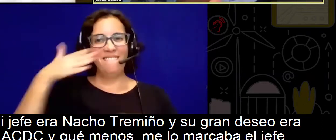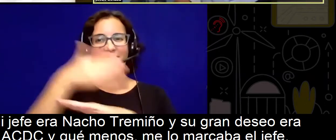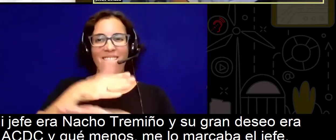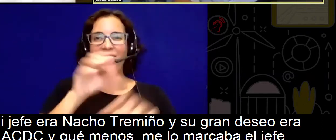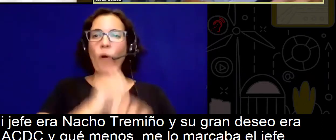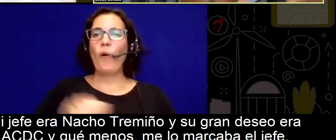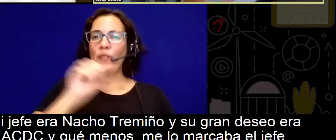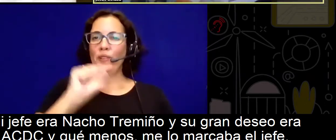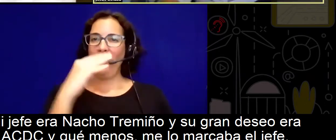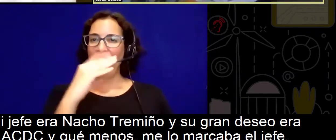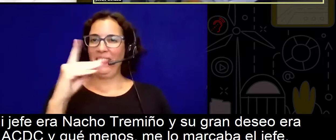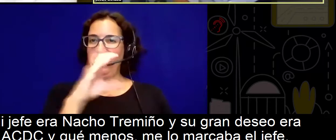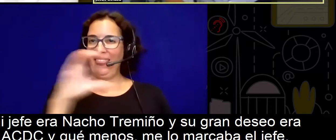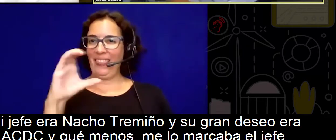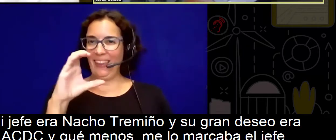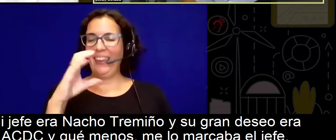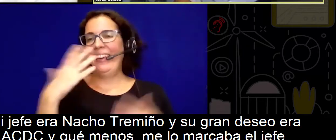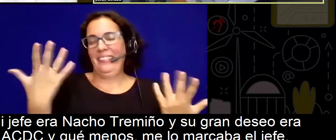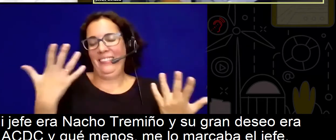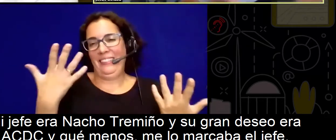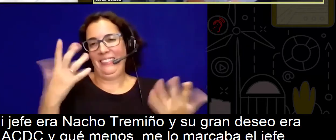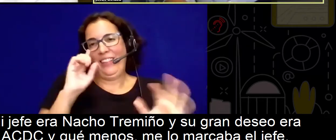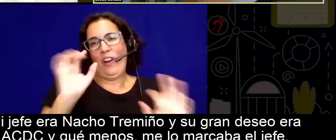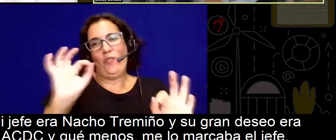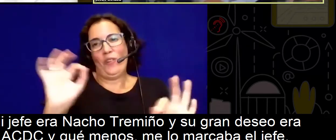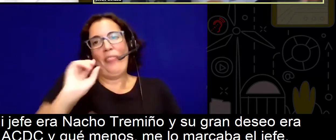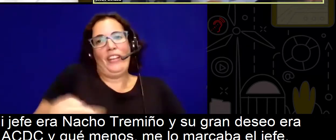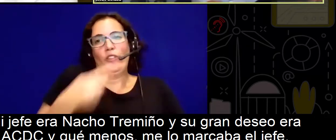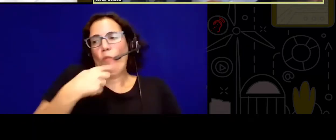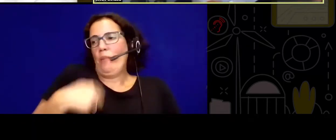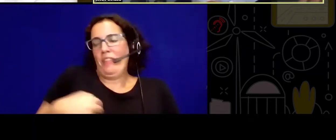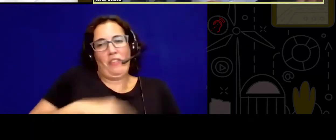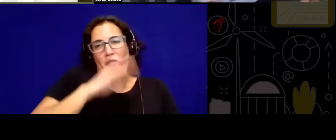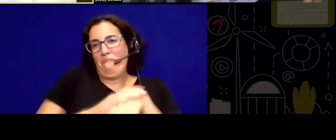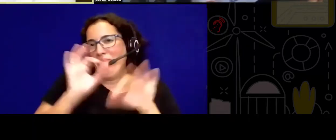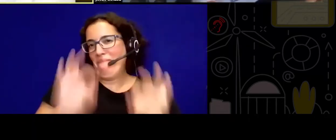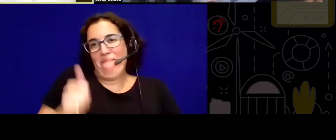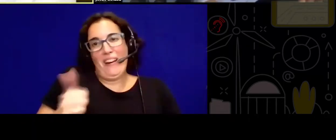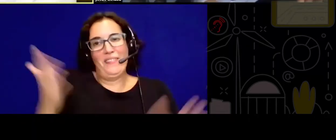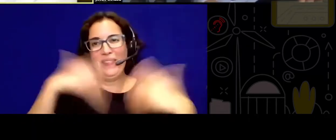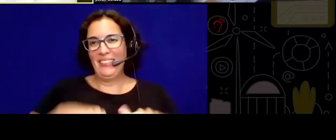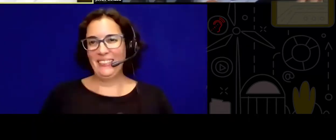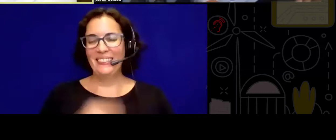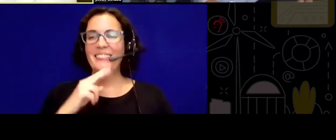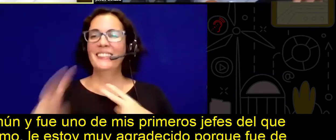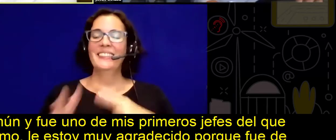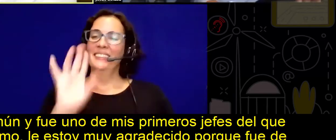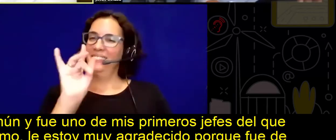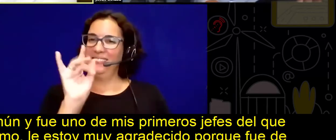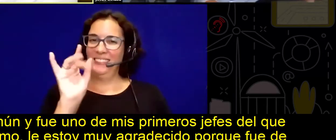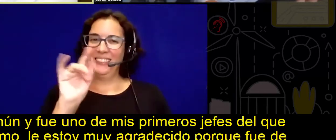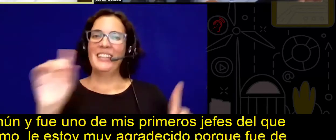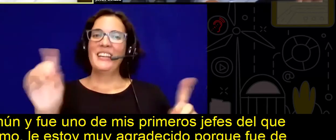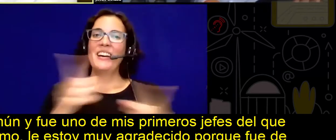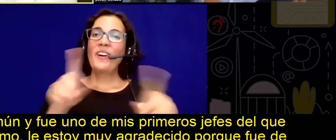menos que trabajar, vale. Que me marcaba el director, el jefe. No me quedaba otra. Qué bueno, sí, no, además aquel concierto con Nacho fue